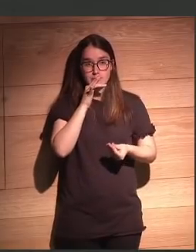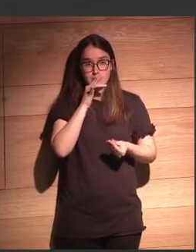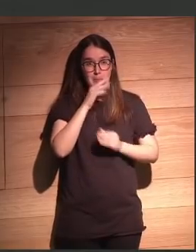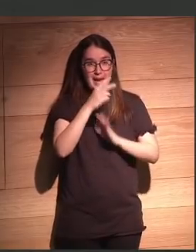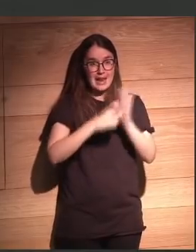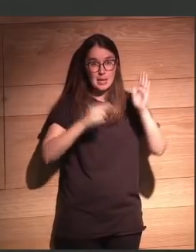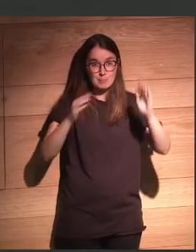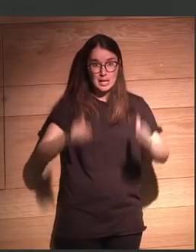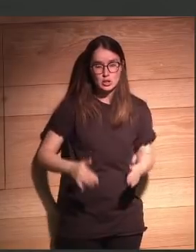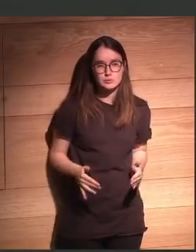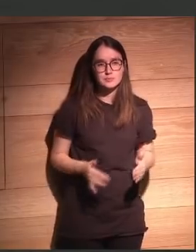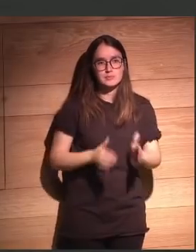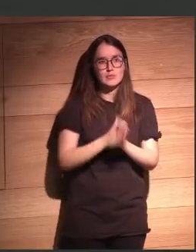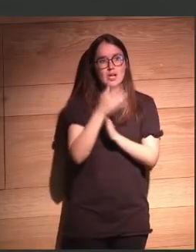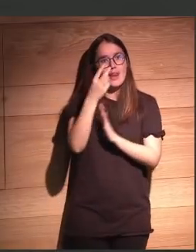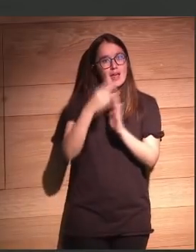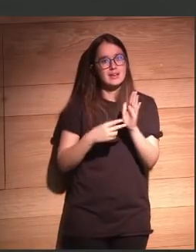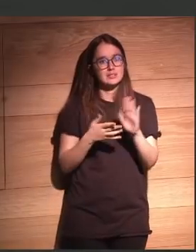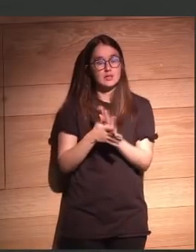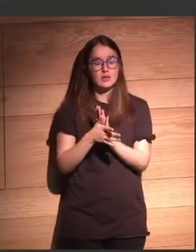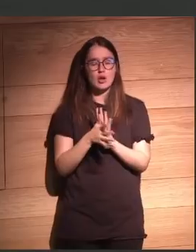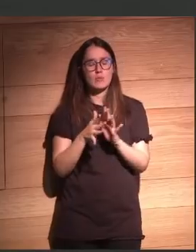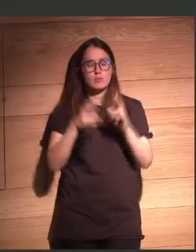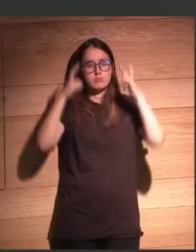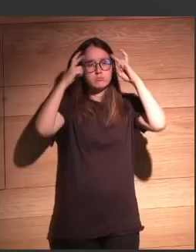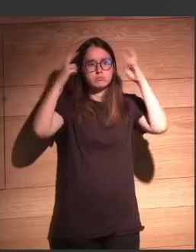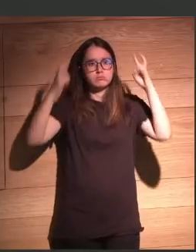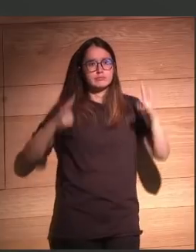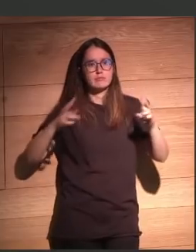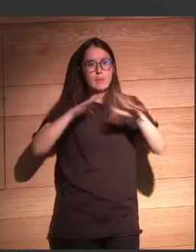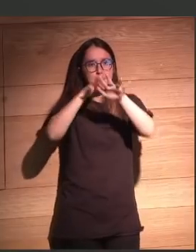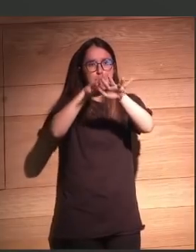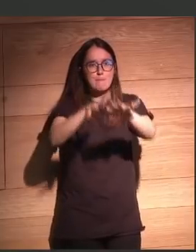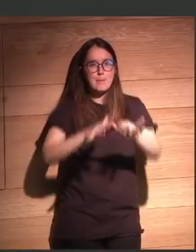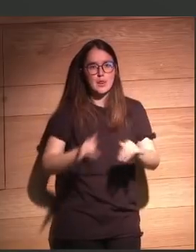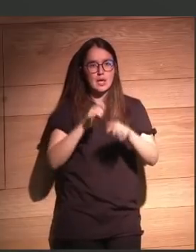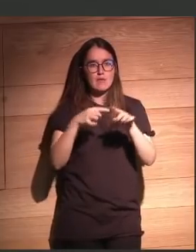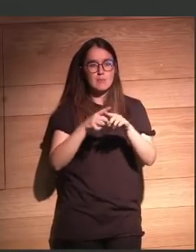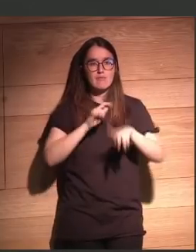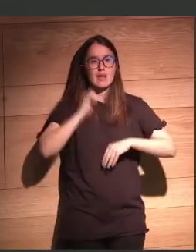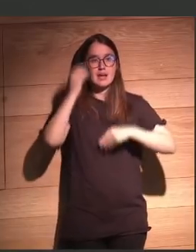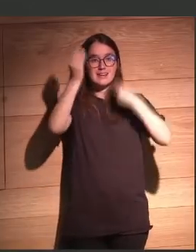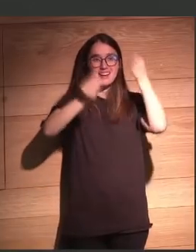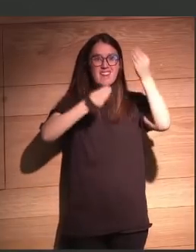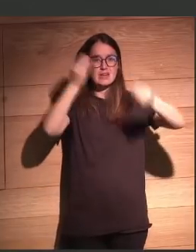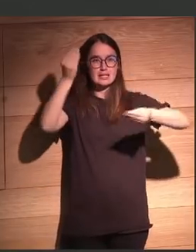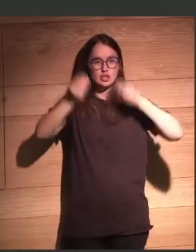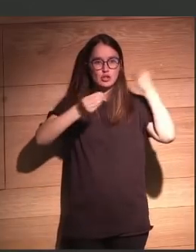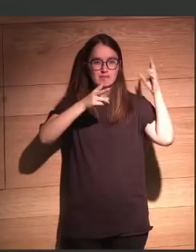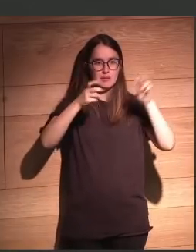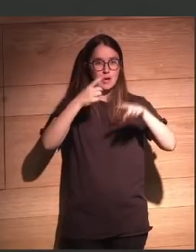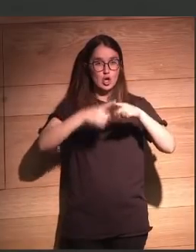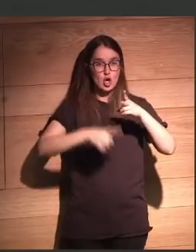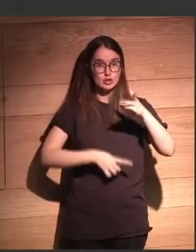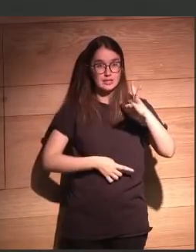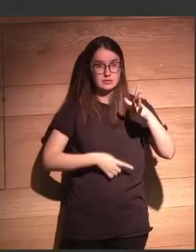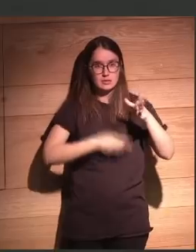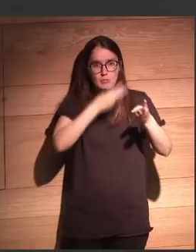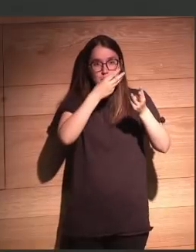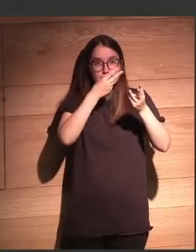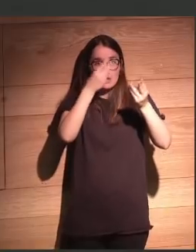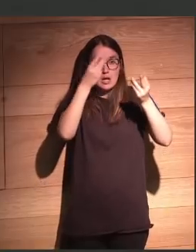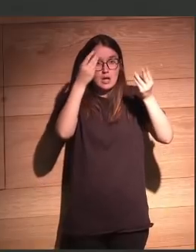Y leer un libro pues no deja de ser un oasis de paz en nuestras vidas, que además nos hace reflexionar un poco sobre cosas que se nos estaban